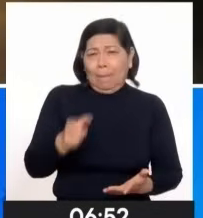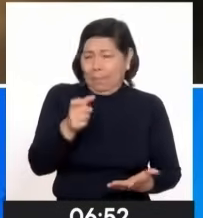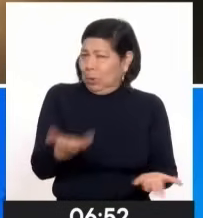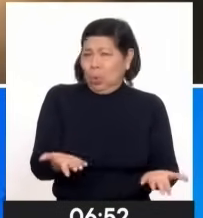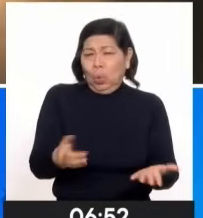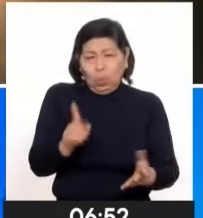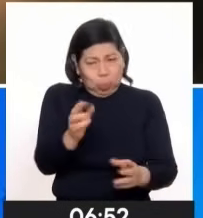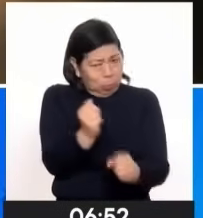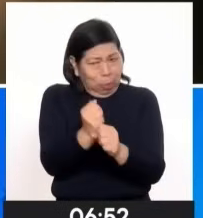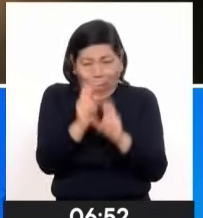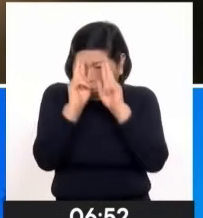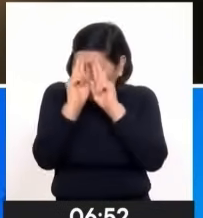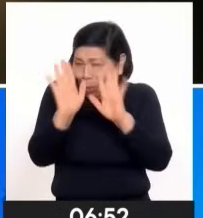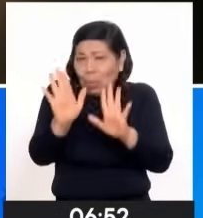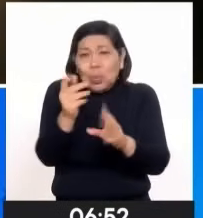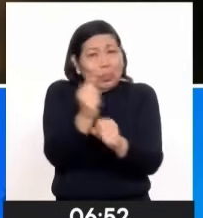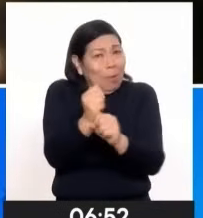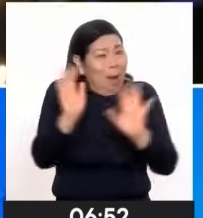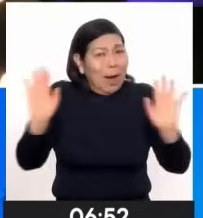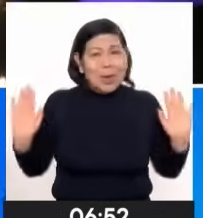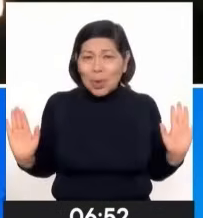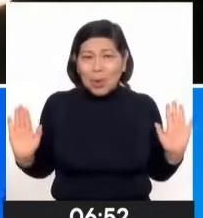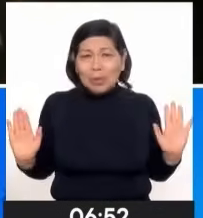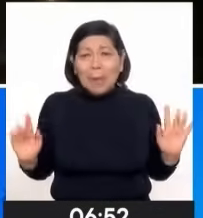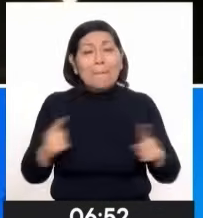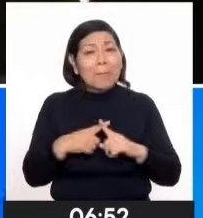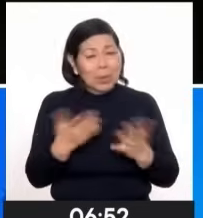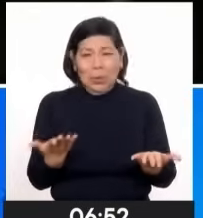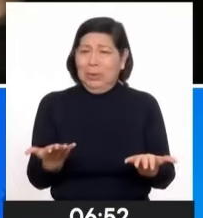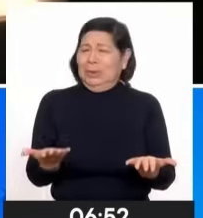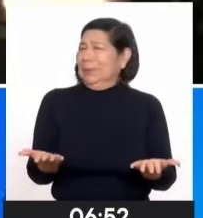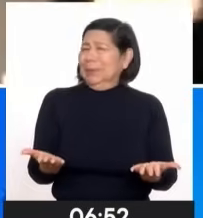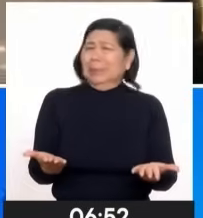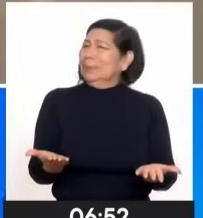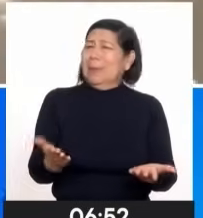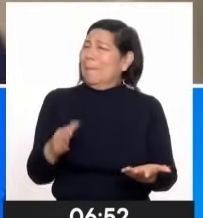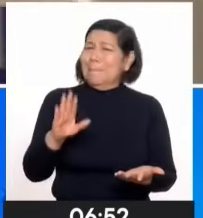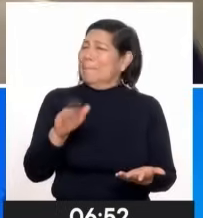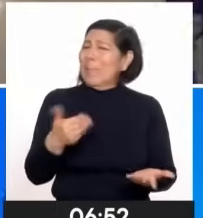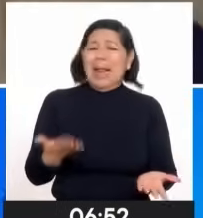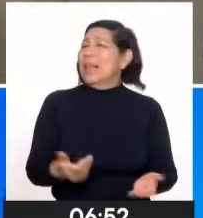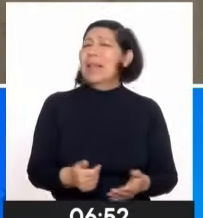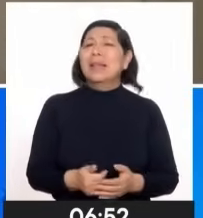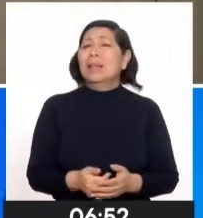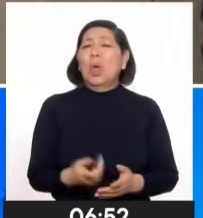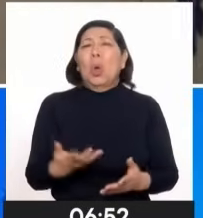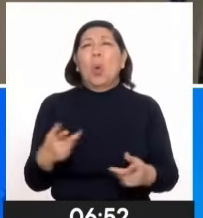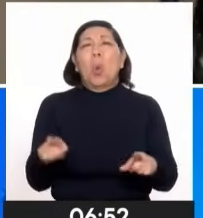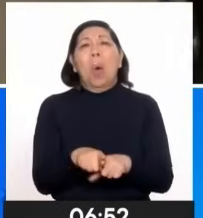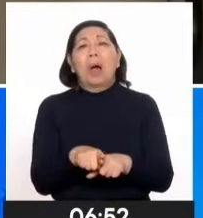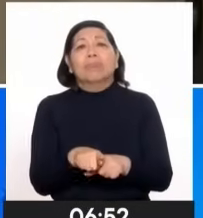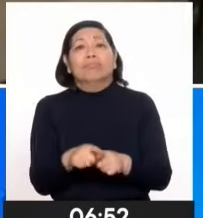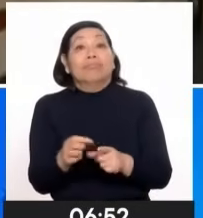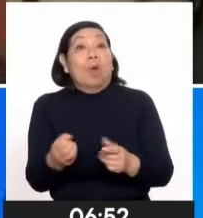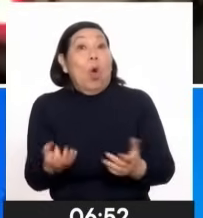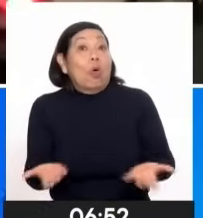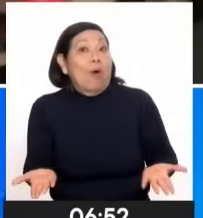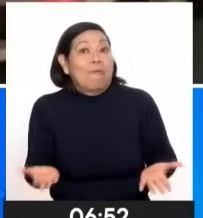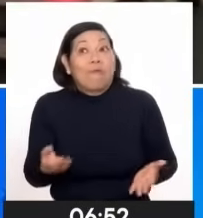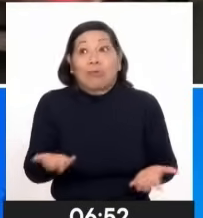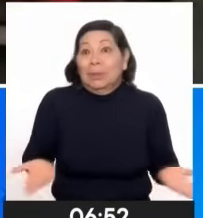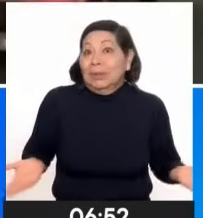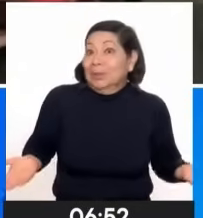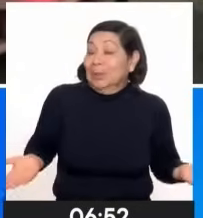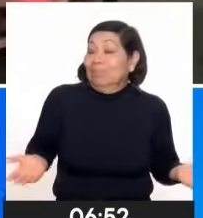estaban haciendo su trabajo su labor y son emboscadas de una manera realmente eh cobarde no en donde perdió la vida